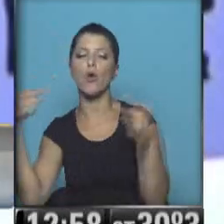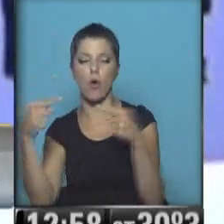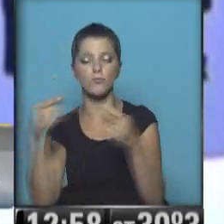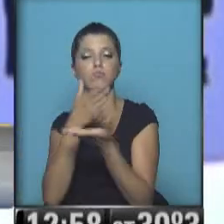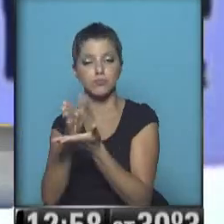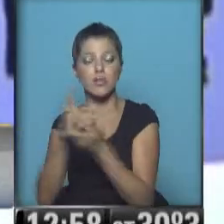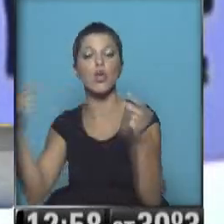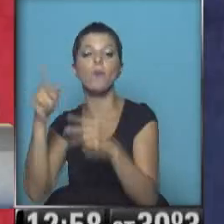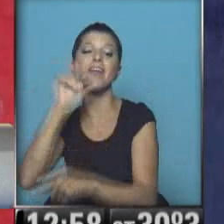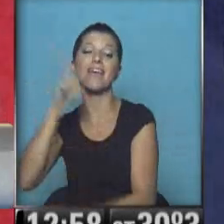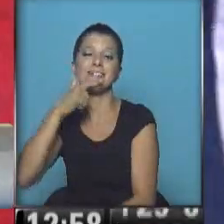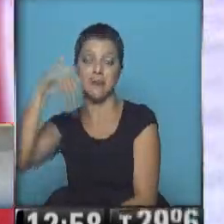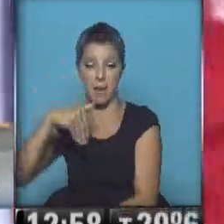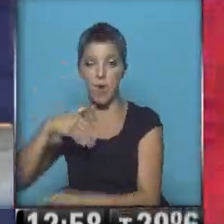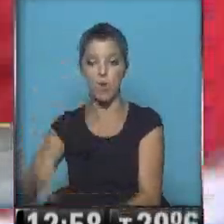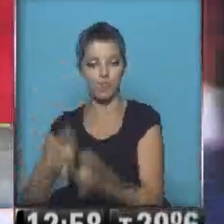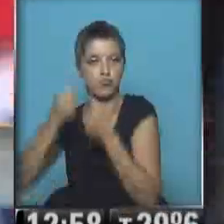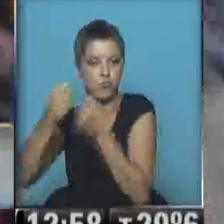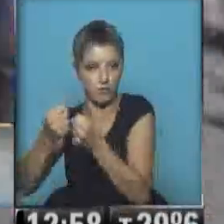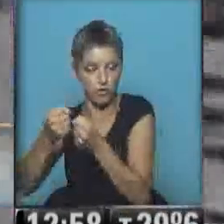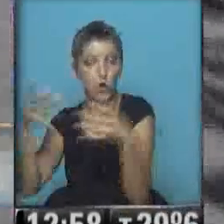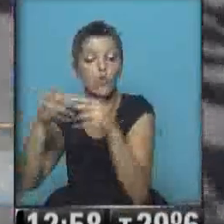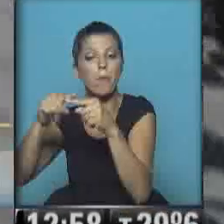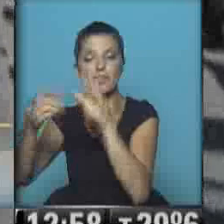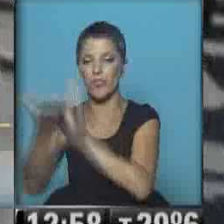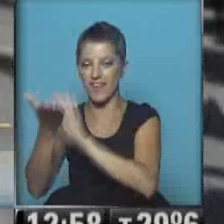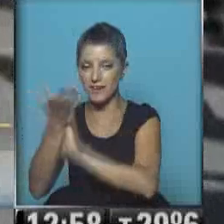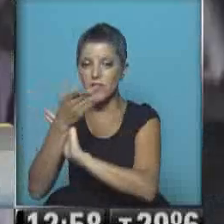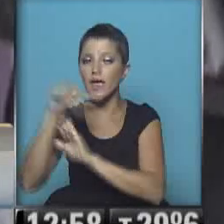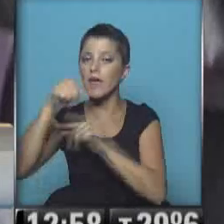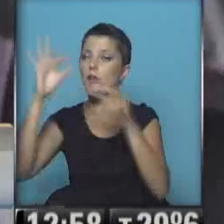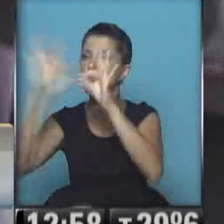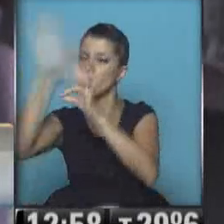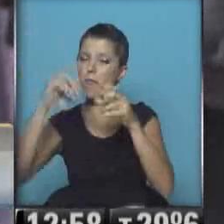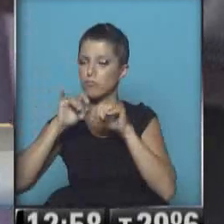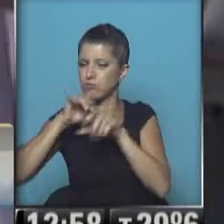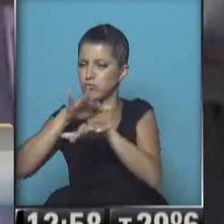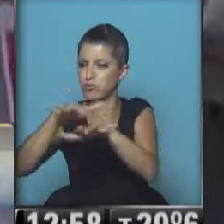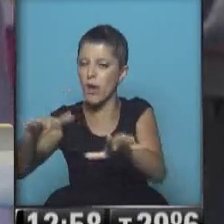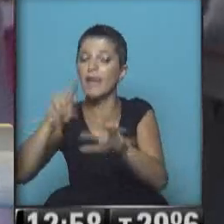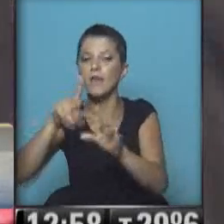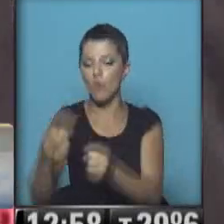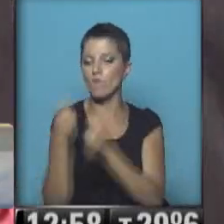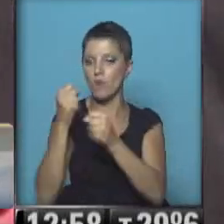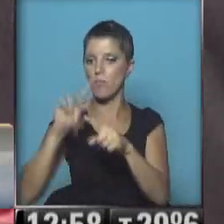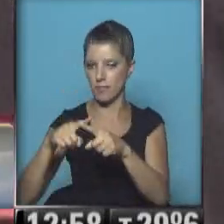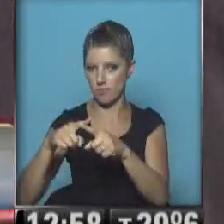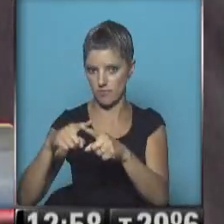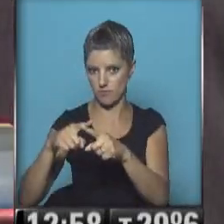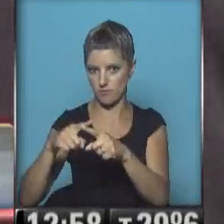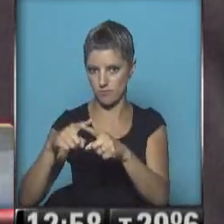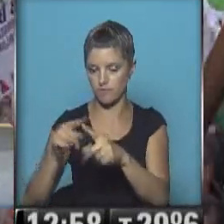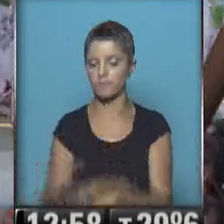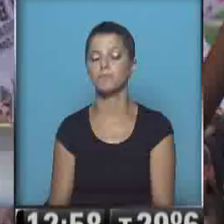anti-islamista de los partidos de ultraderecha que se extienden sin pausa en el continente y los fortalecieron políticamente.